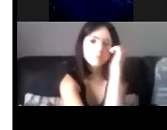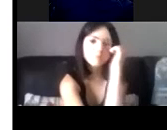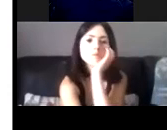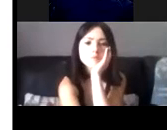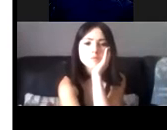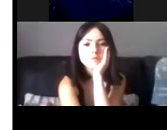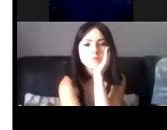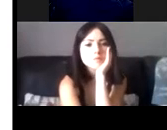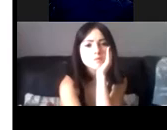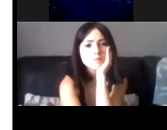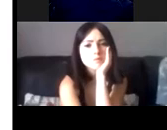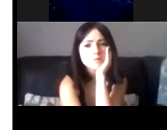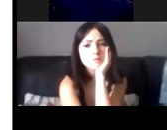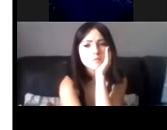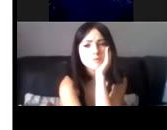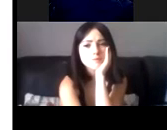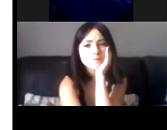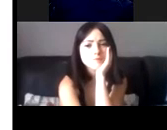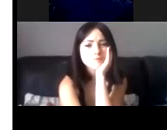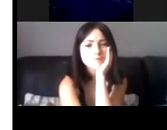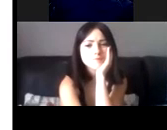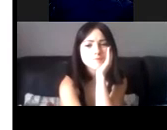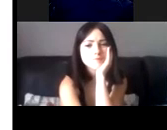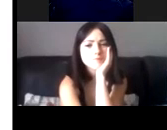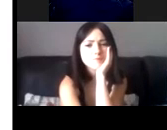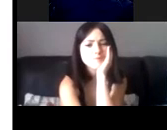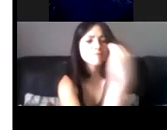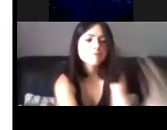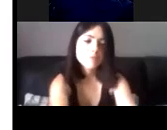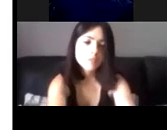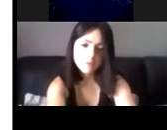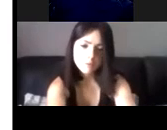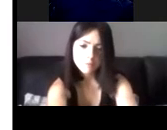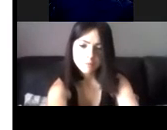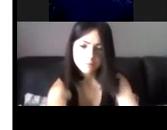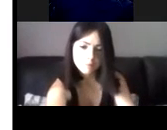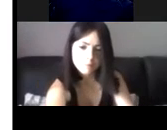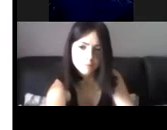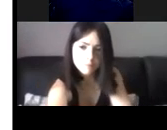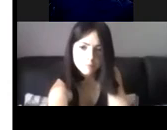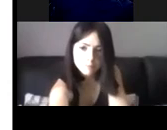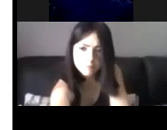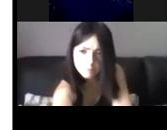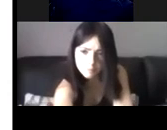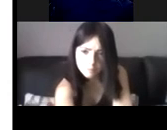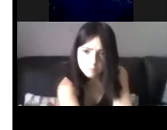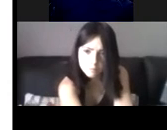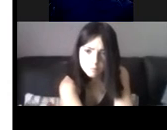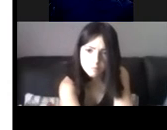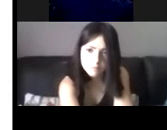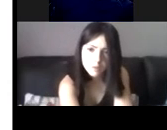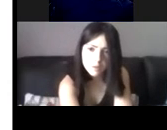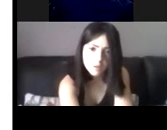esta, por ejemplo, esta portada de Caras alude, cierto, a una revista, por lo tanto, si yo coloco ahí a qué medio